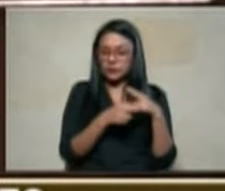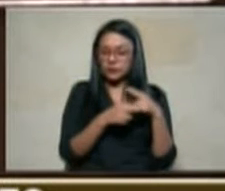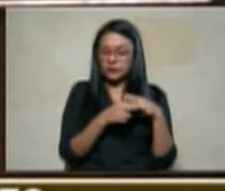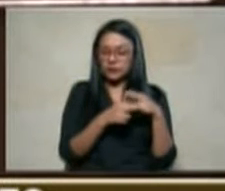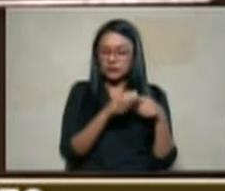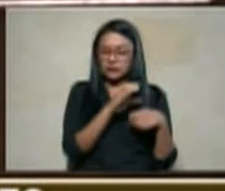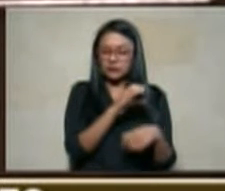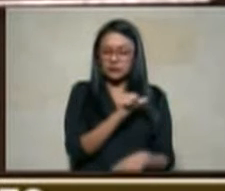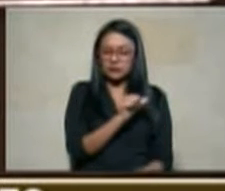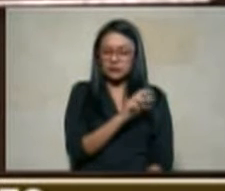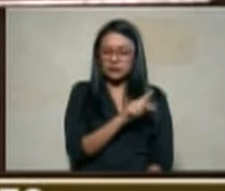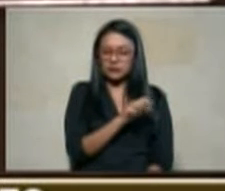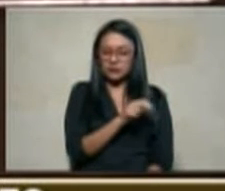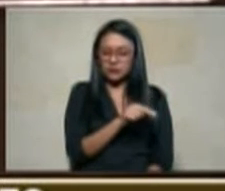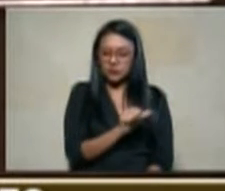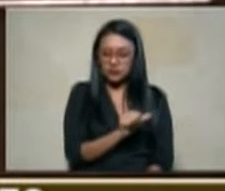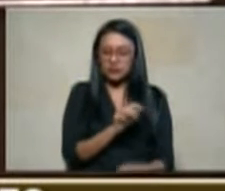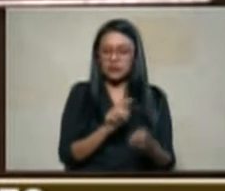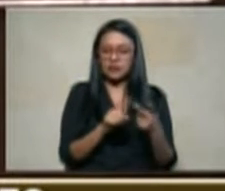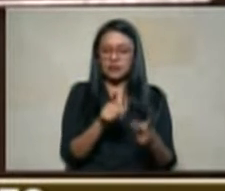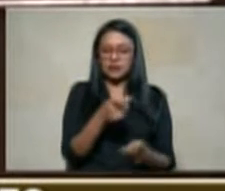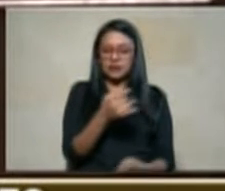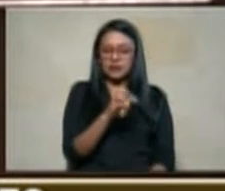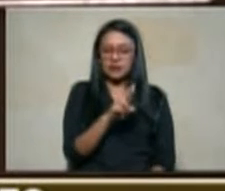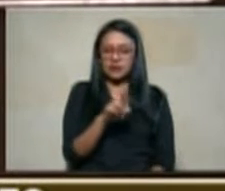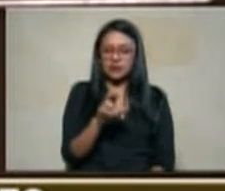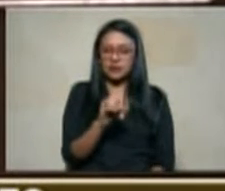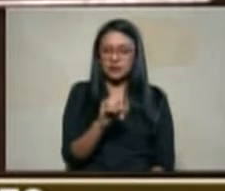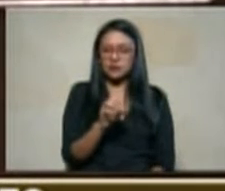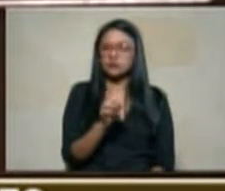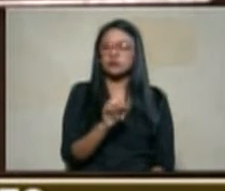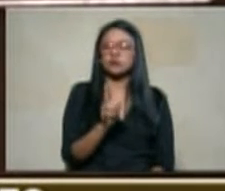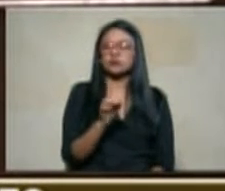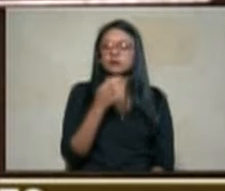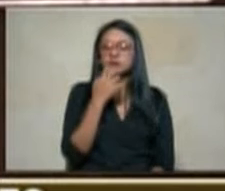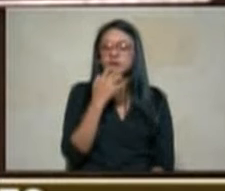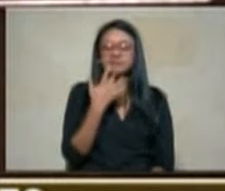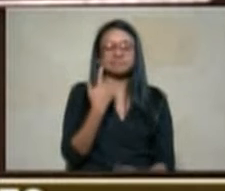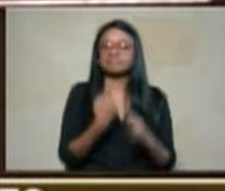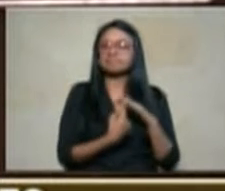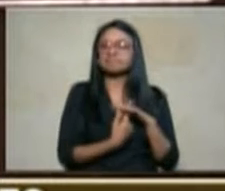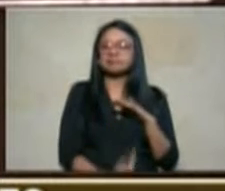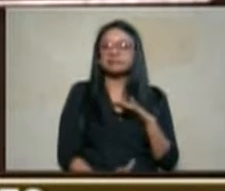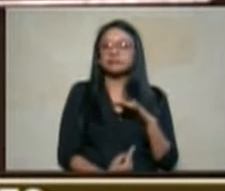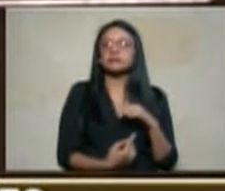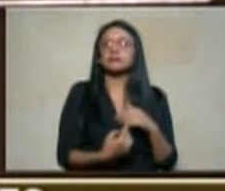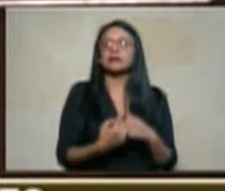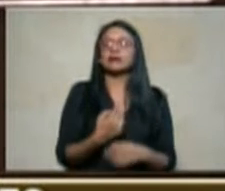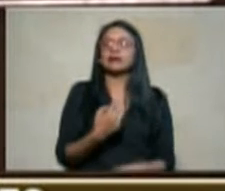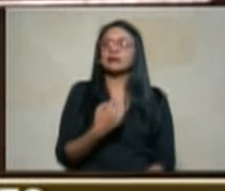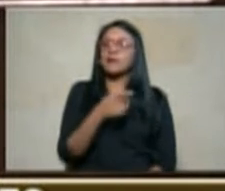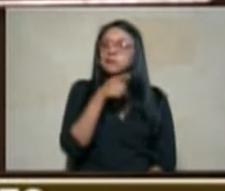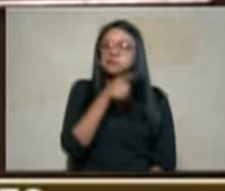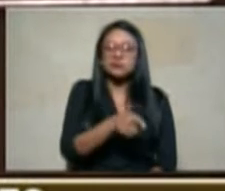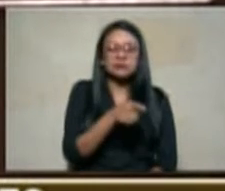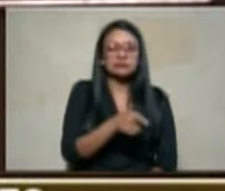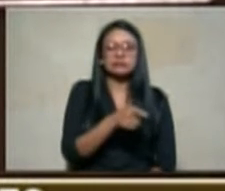Carolina de Guerrero, no, de la Fragua no, ahora se me escapa, siempre fue el